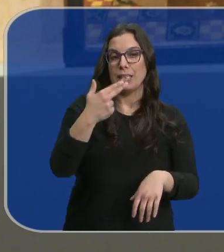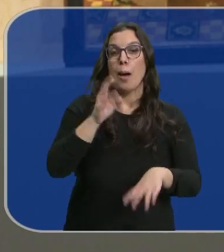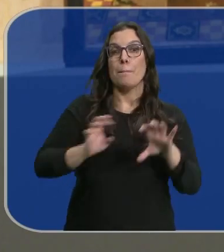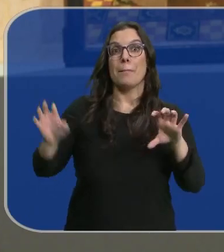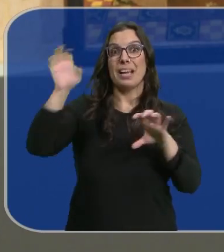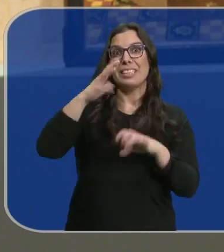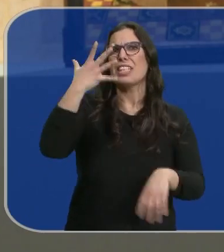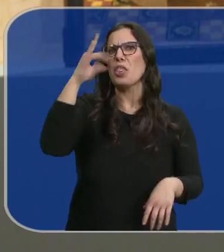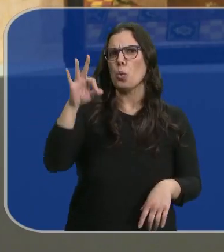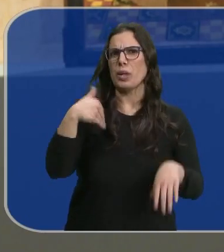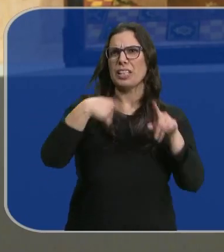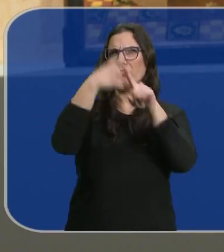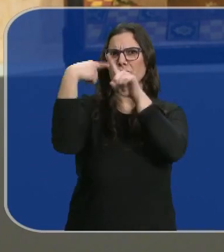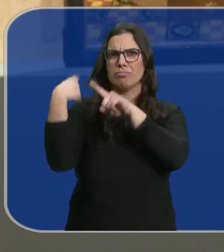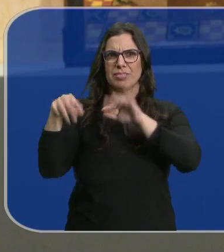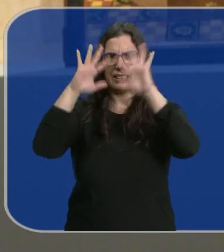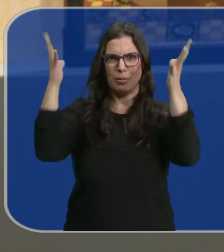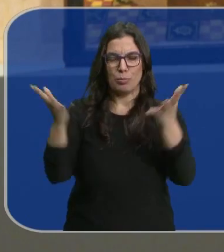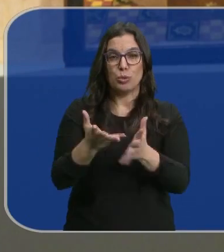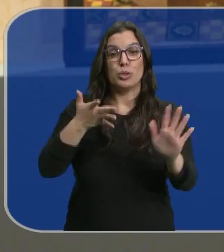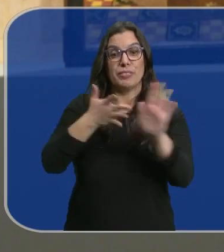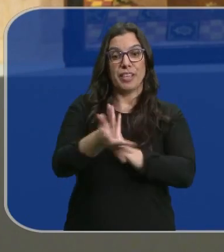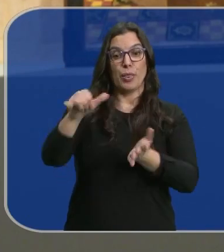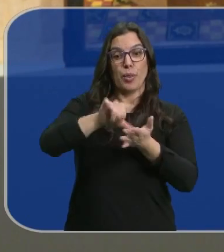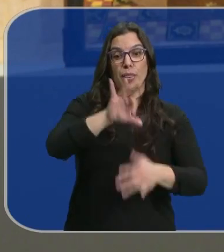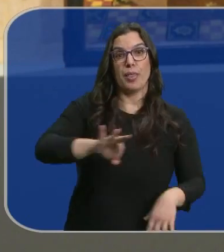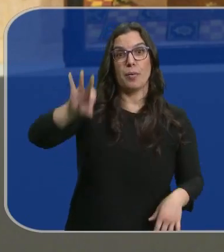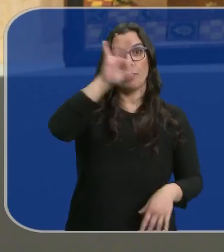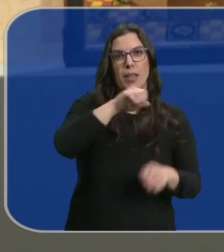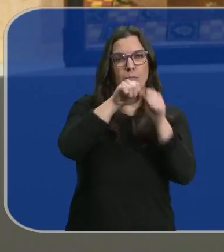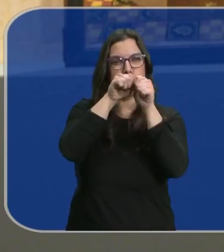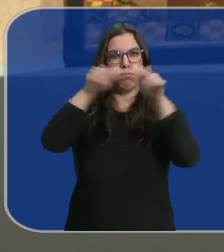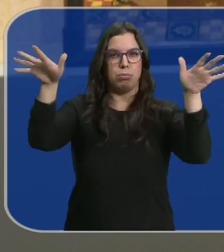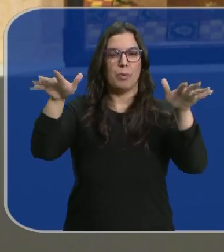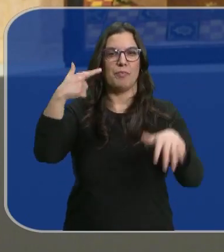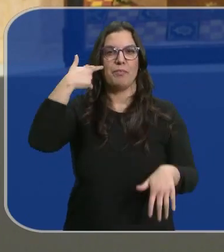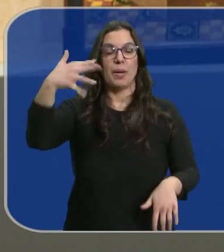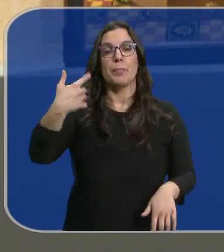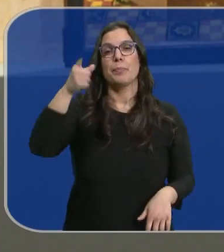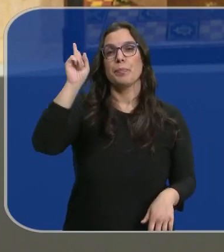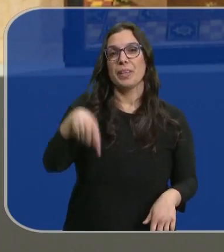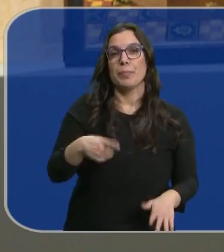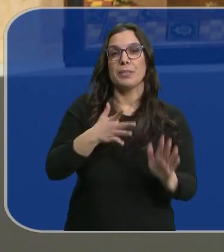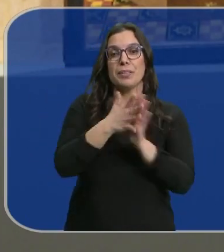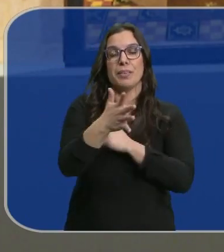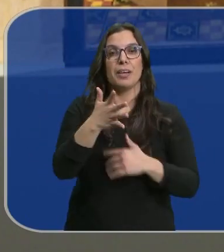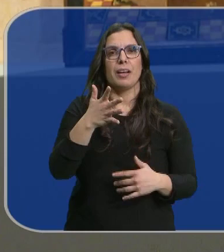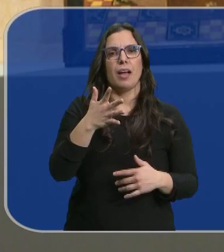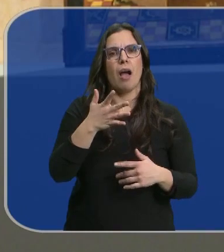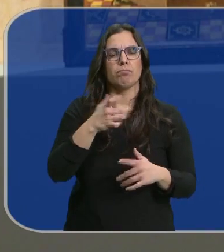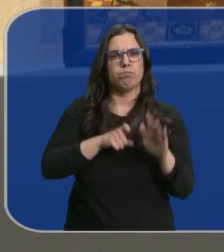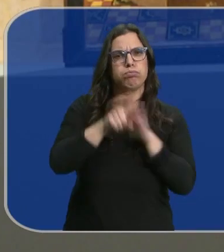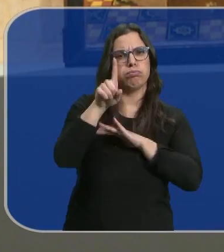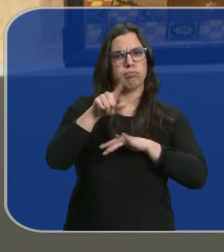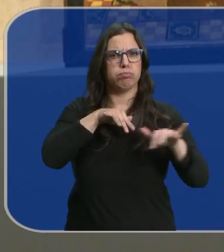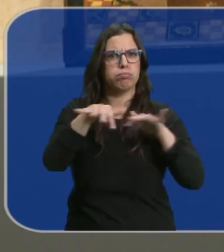50 países de todo el mundo, algo que ha servido para situar a la ciudad palentina en el mapa, pero sobre todo lo que ha supuesto un importante